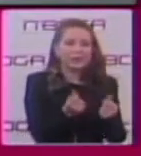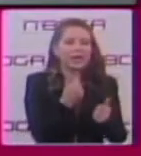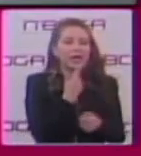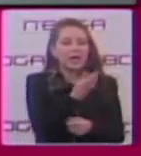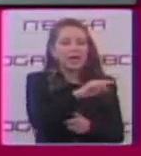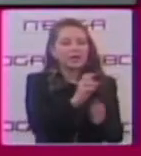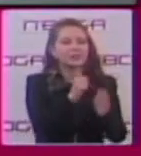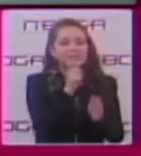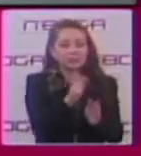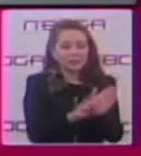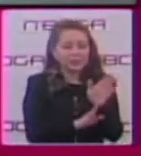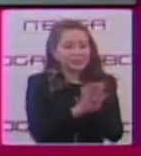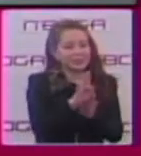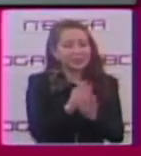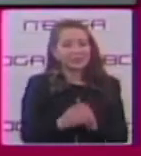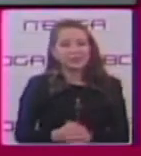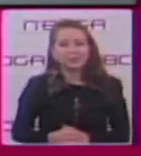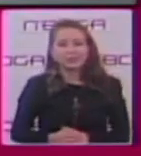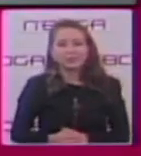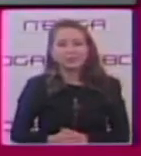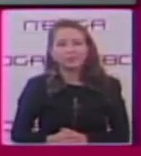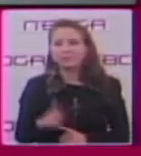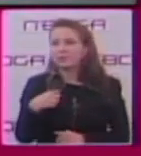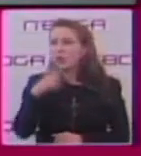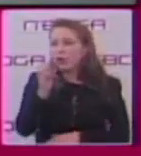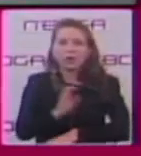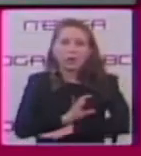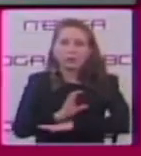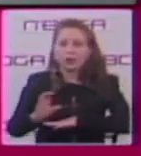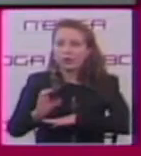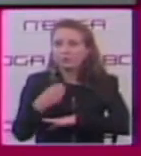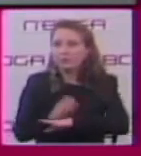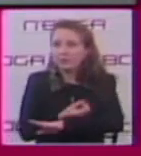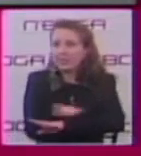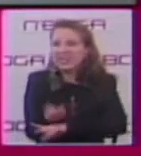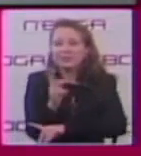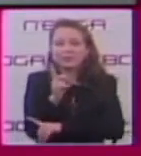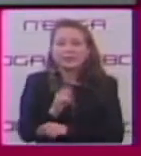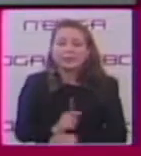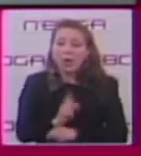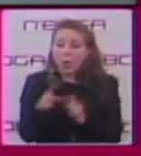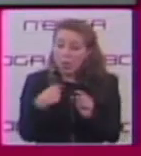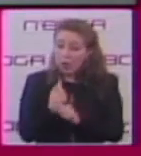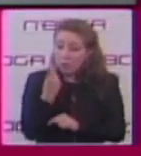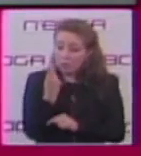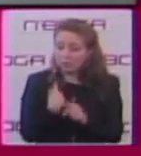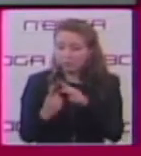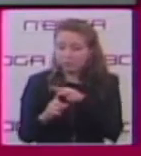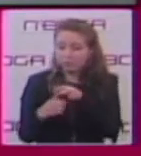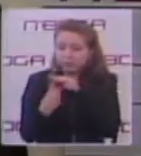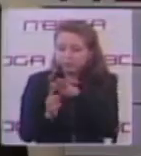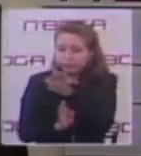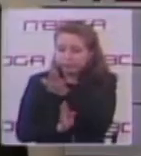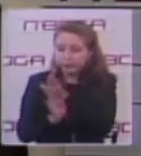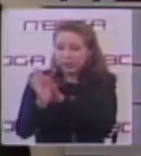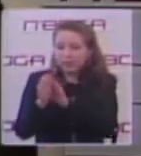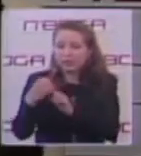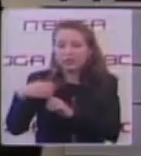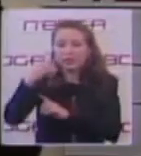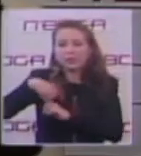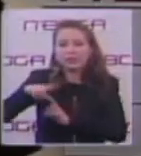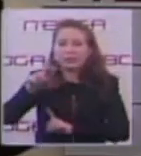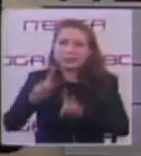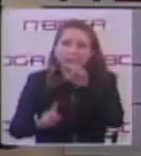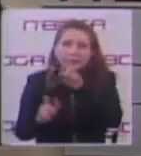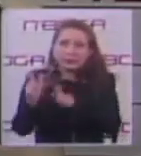para los emprendedores. Claro, un consejo que yo siempre digo. Cuando uno va a emprender, la mayor parte de las gentes